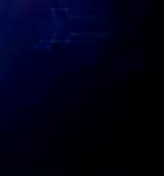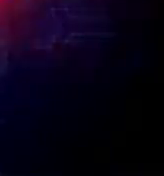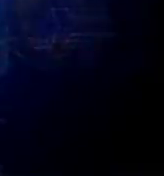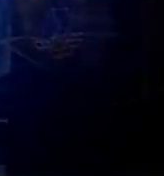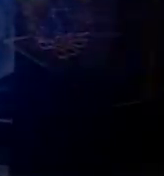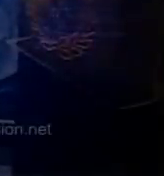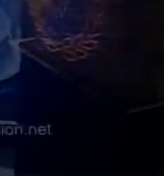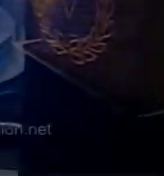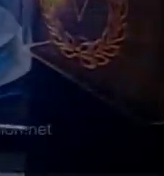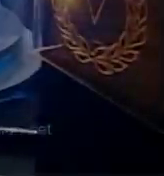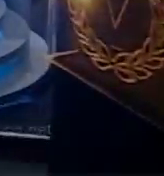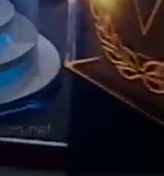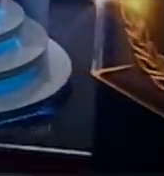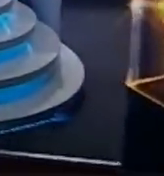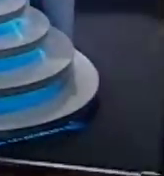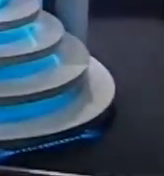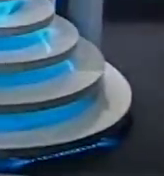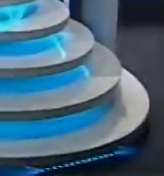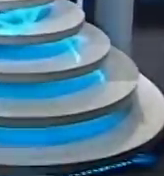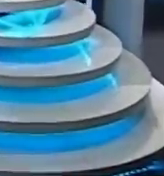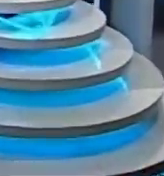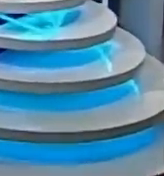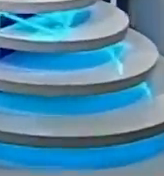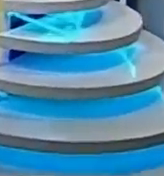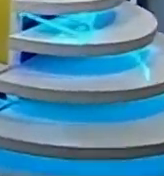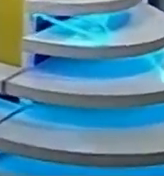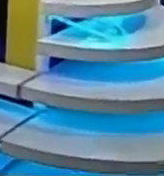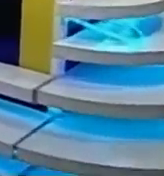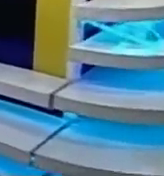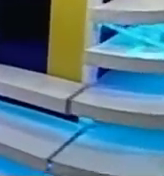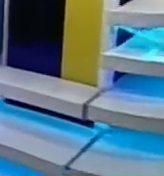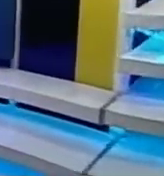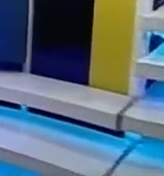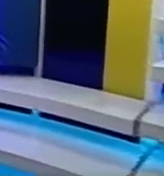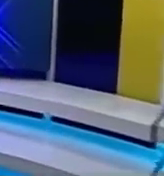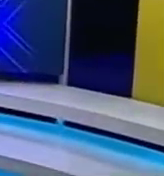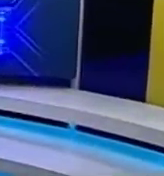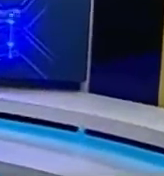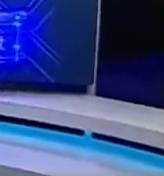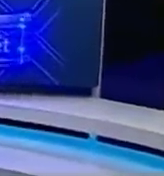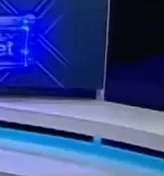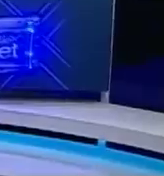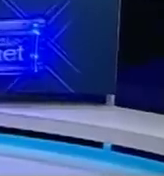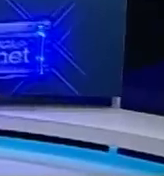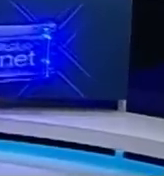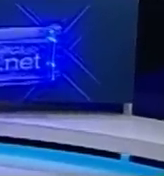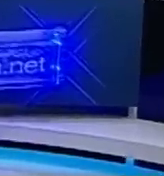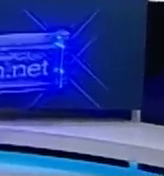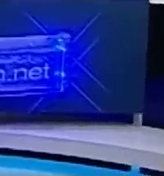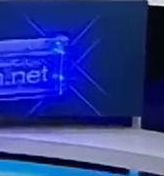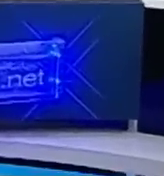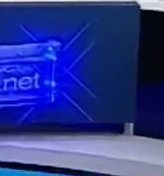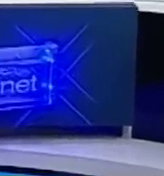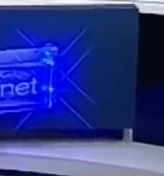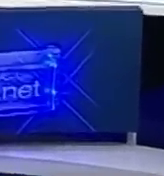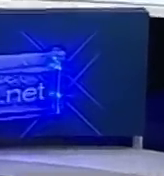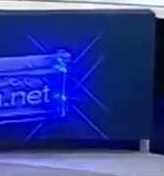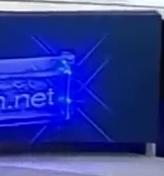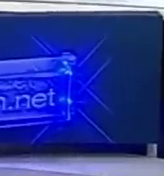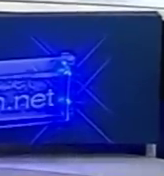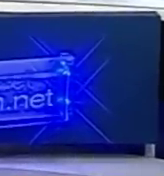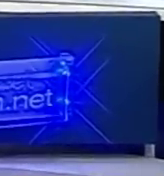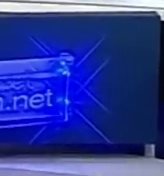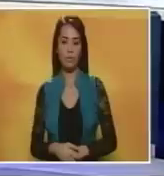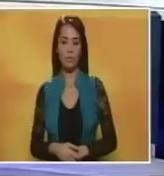noticiero venevisión información justa y balanceada hola qué tal amigos bienvenidos a la emisión meridiana